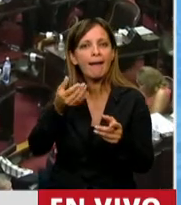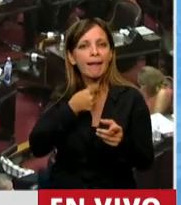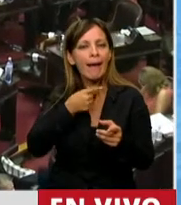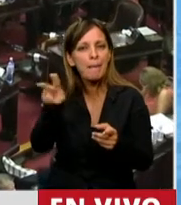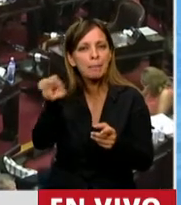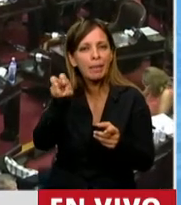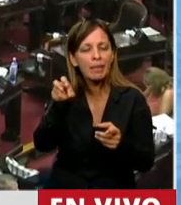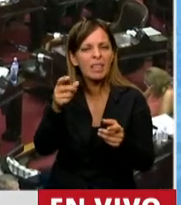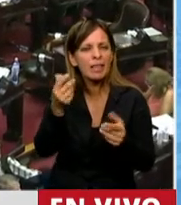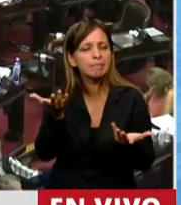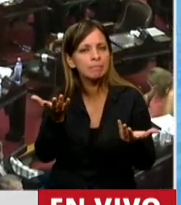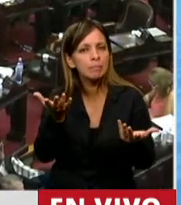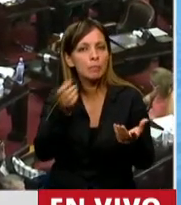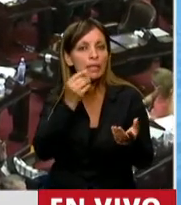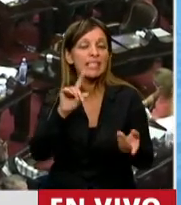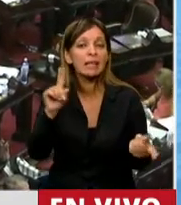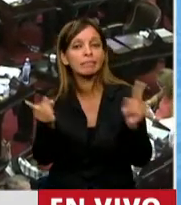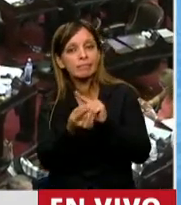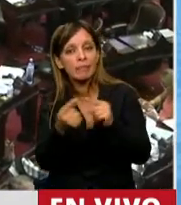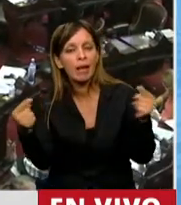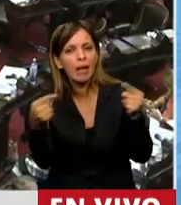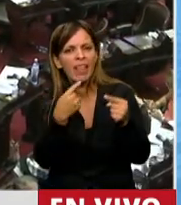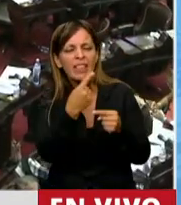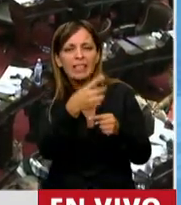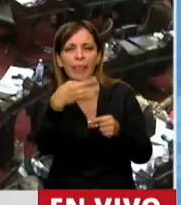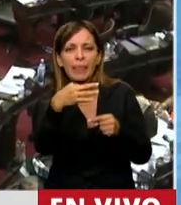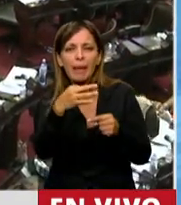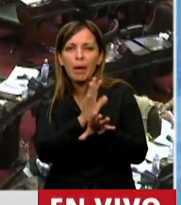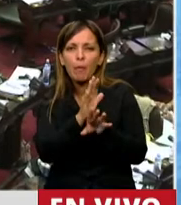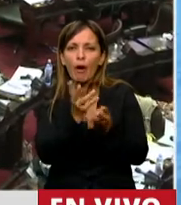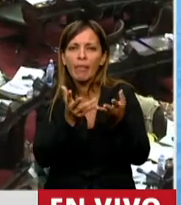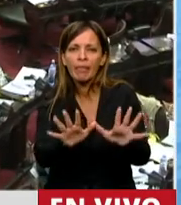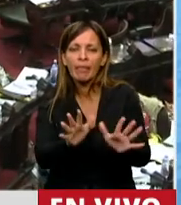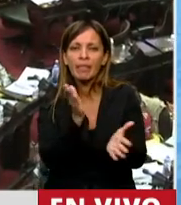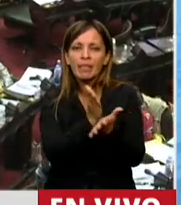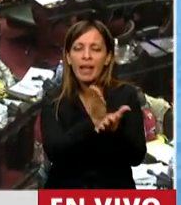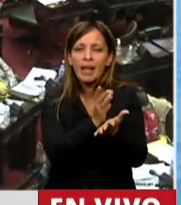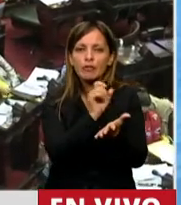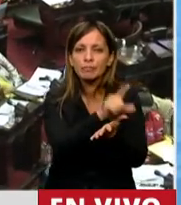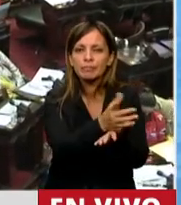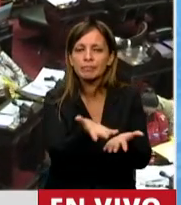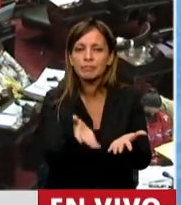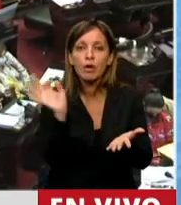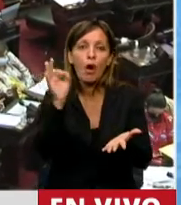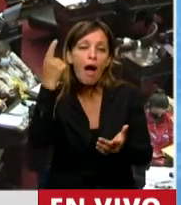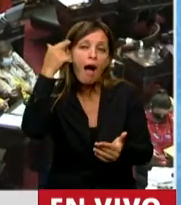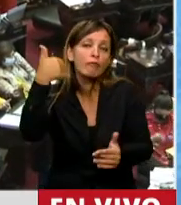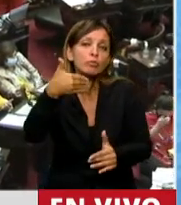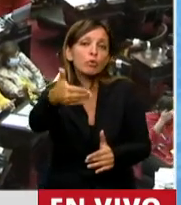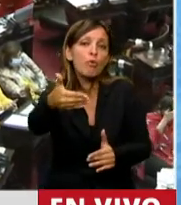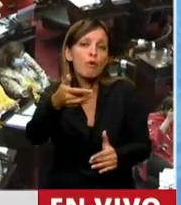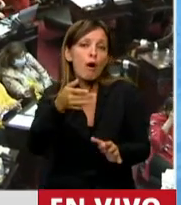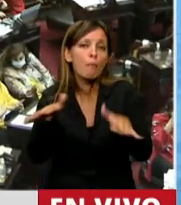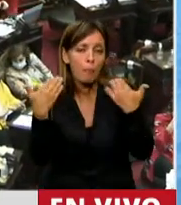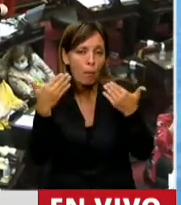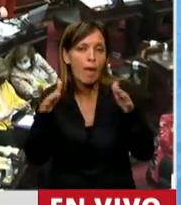como contrapartida a obtenerle les obliga a renunciar y a desistir de sus derechos o de las acciones que